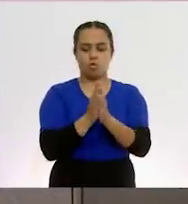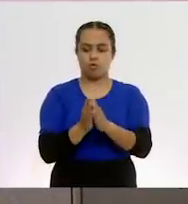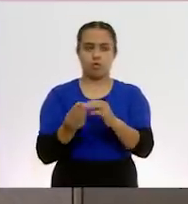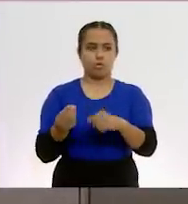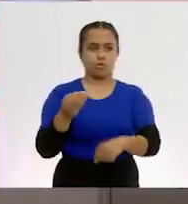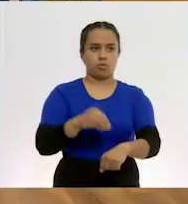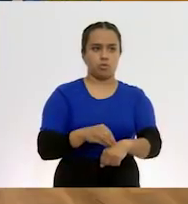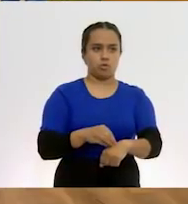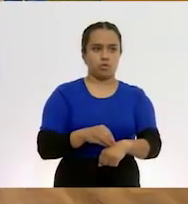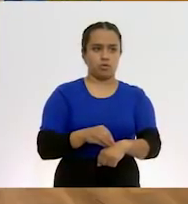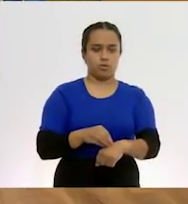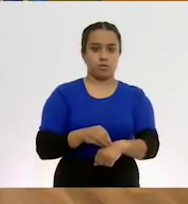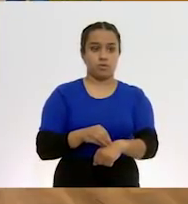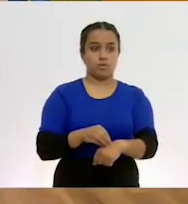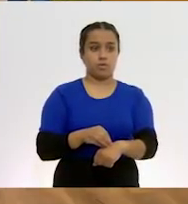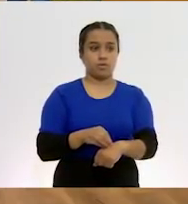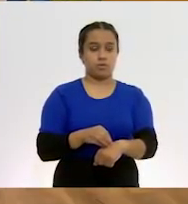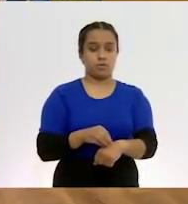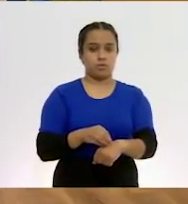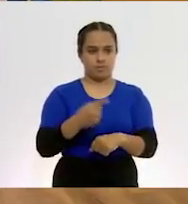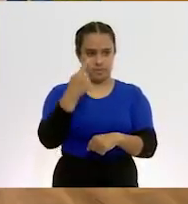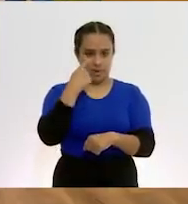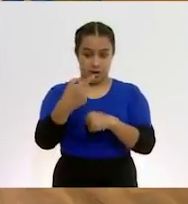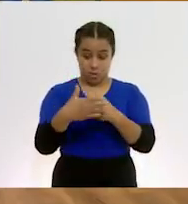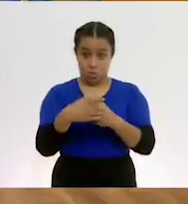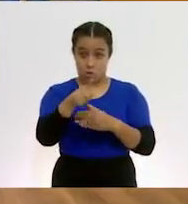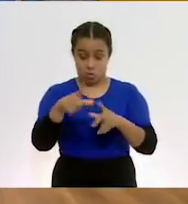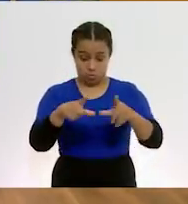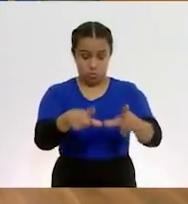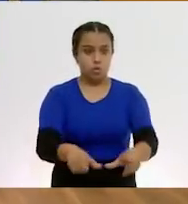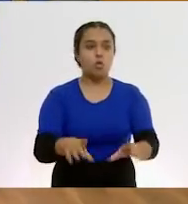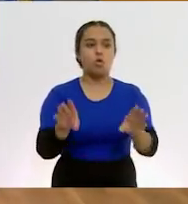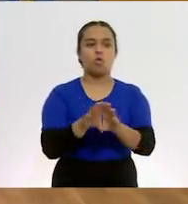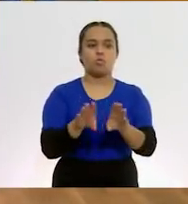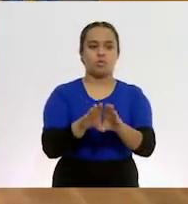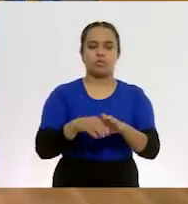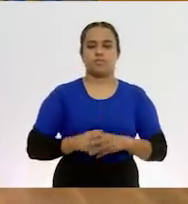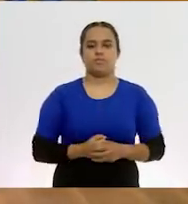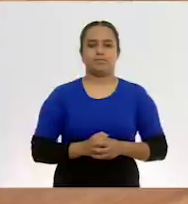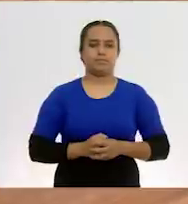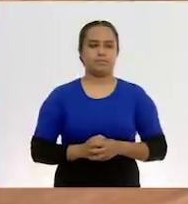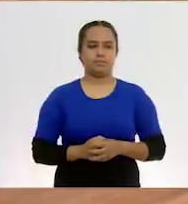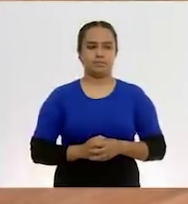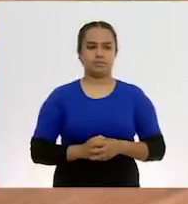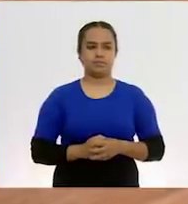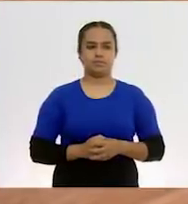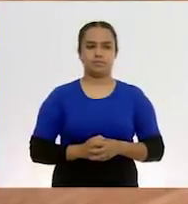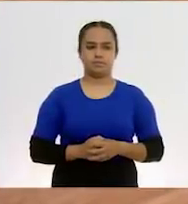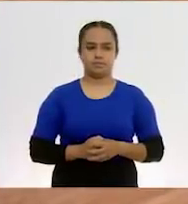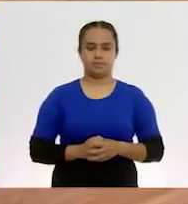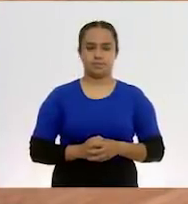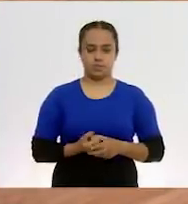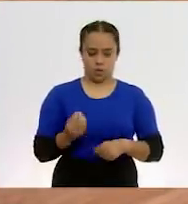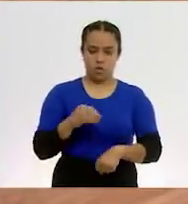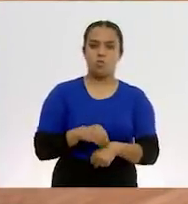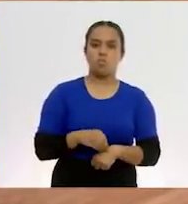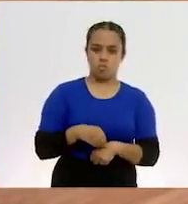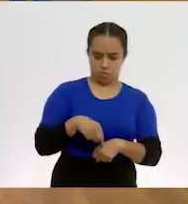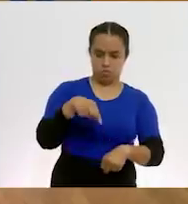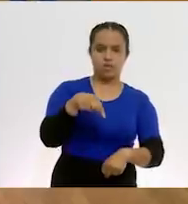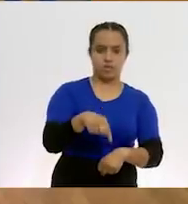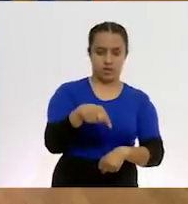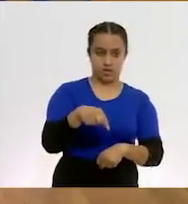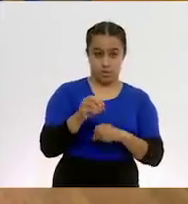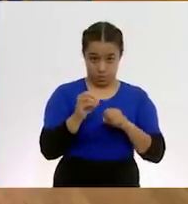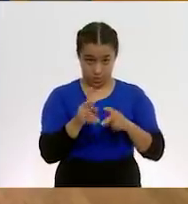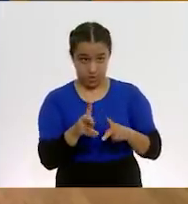ficha. La siguiente las vas a colocar de esta manera, ¿vale? Primero yo lo hago. Ok. Y aquí. Muy bien.